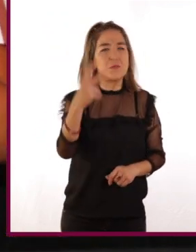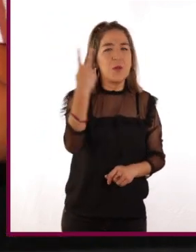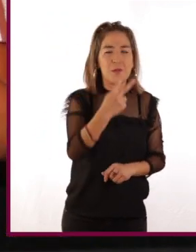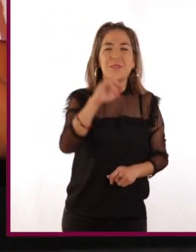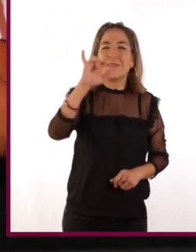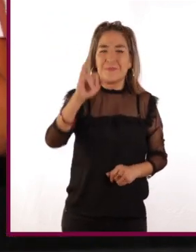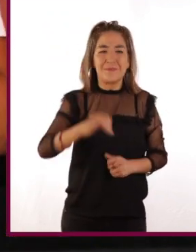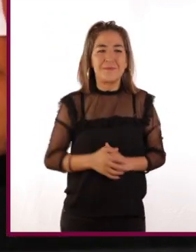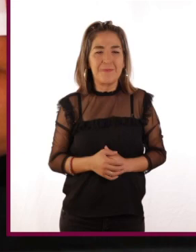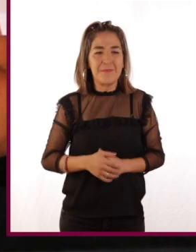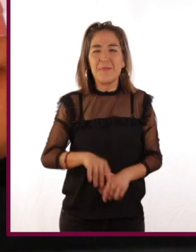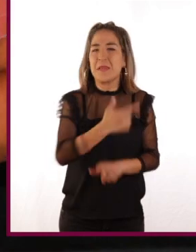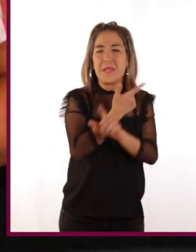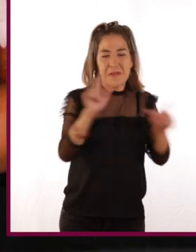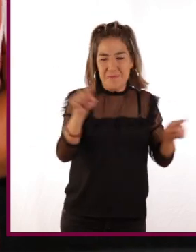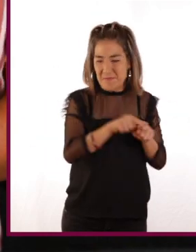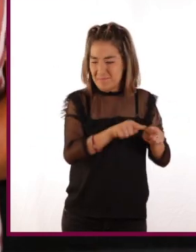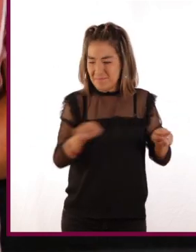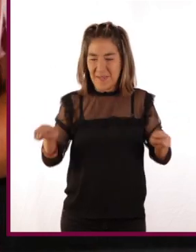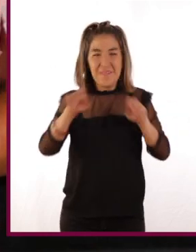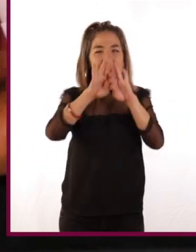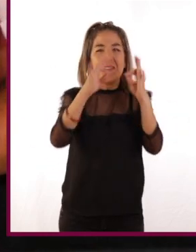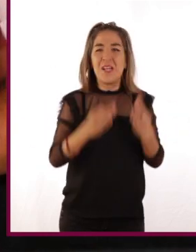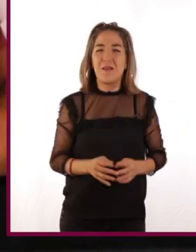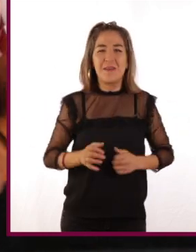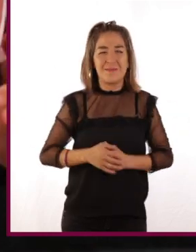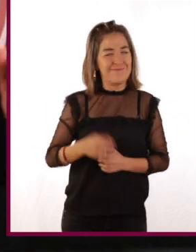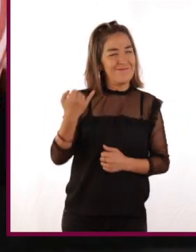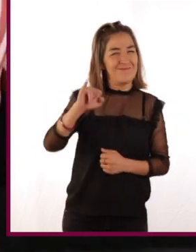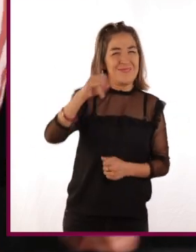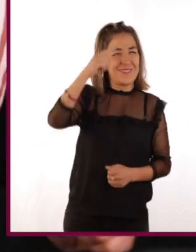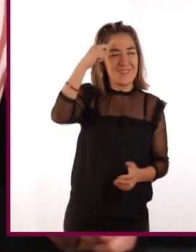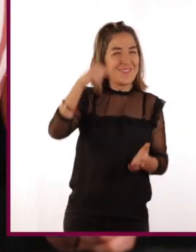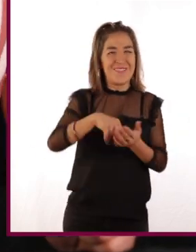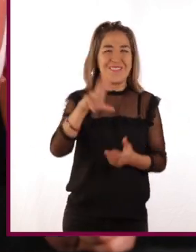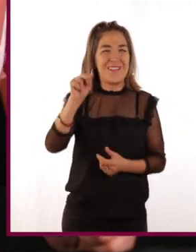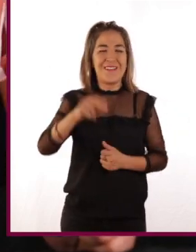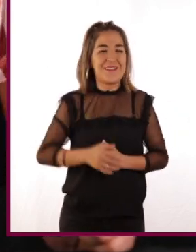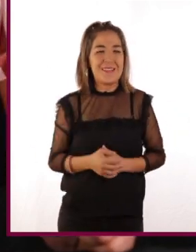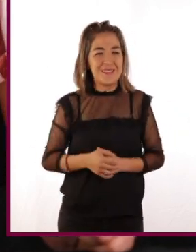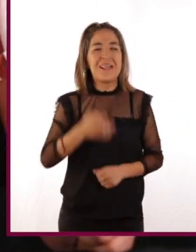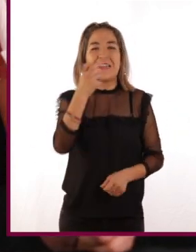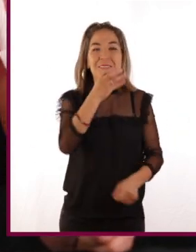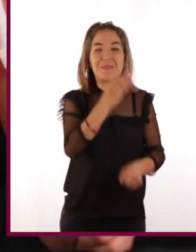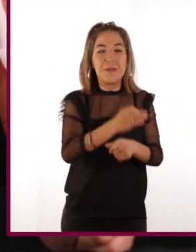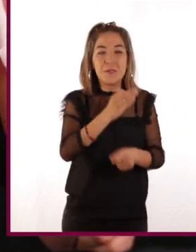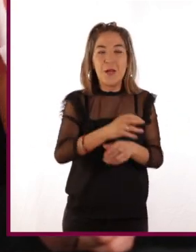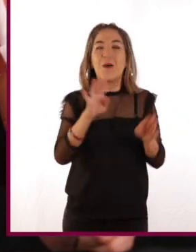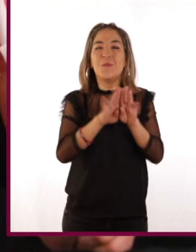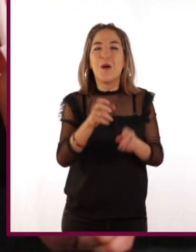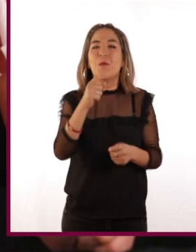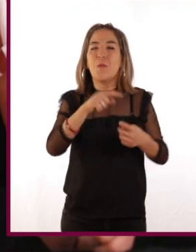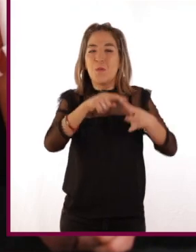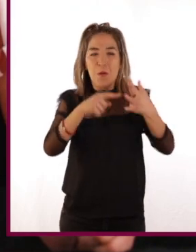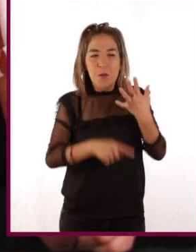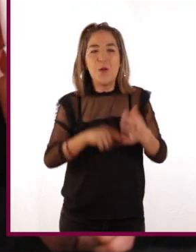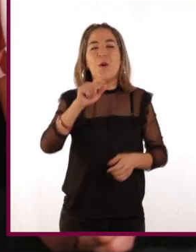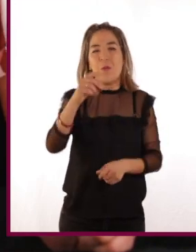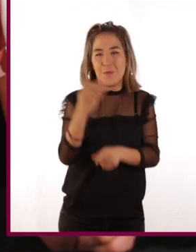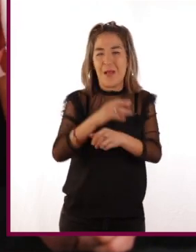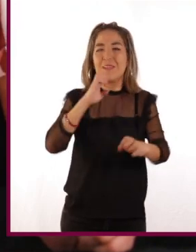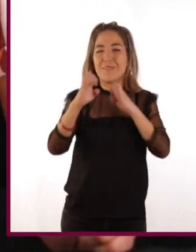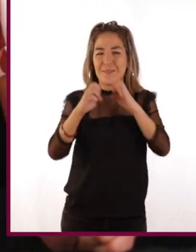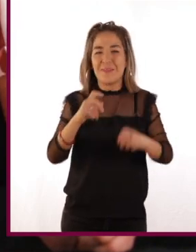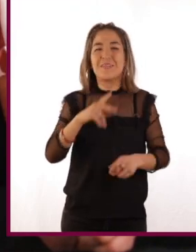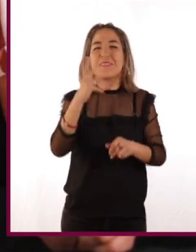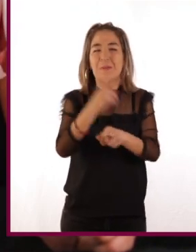es 2. Y la de cualquiera de estos poliedros. No te creo. Te propongo que mientras contamos, vamos a